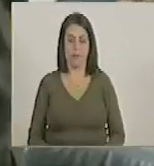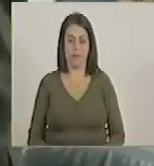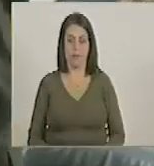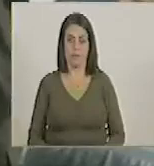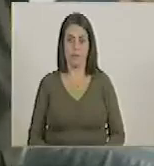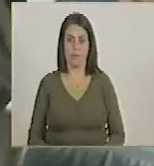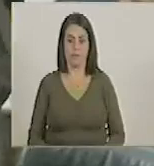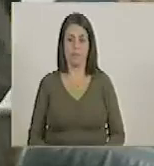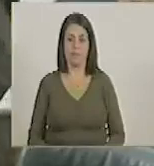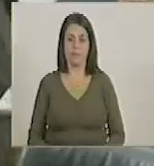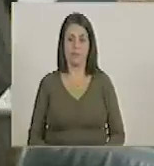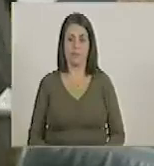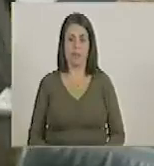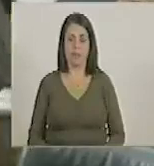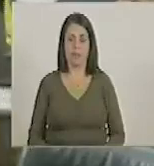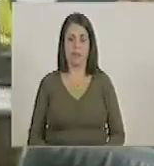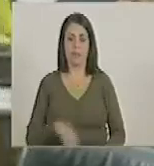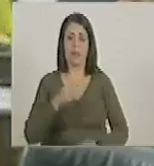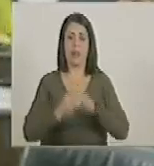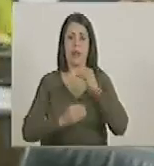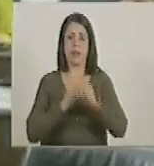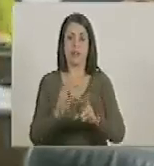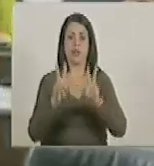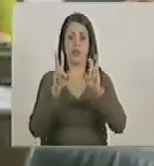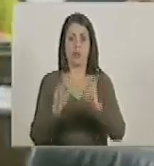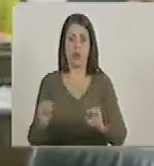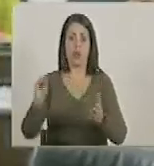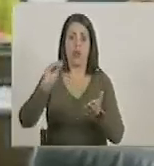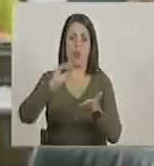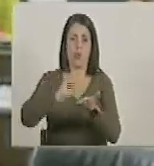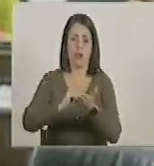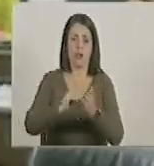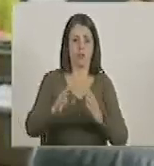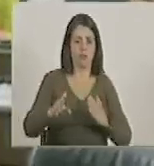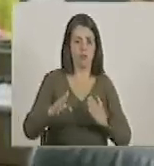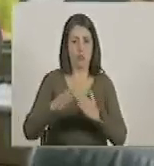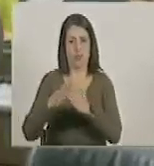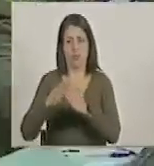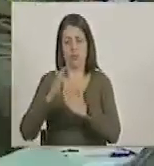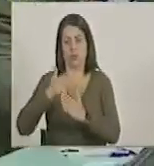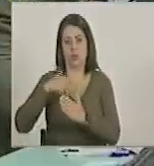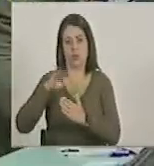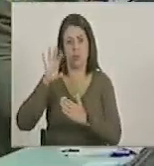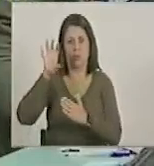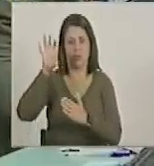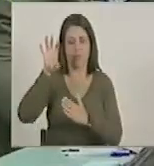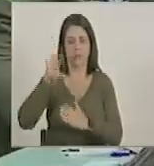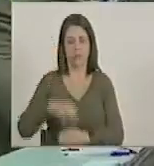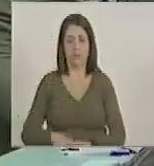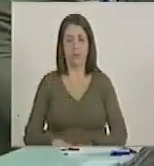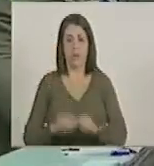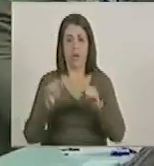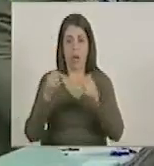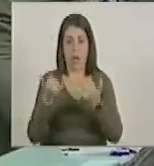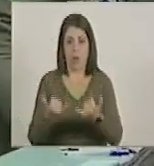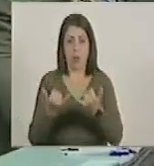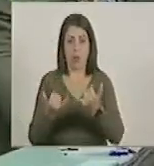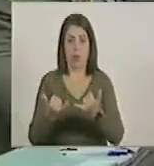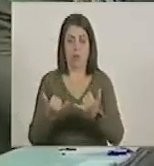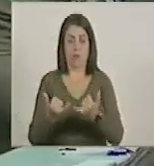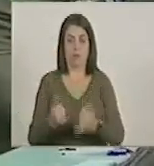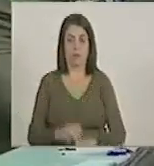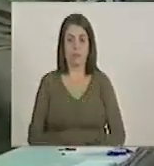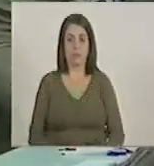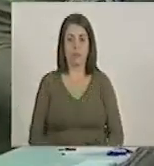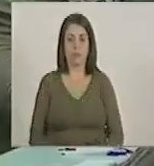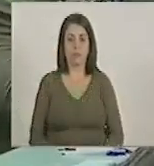que produce un nuevo hecho de agresión contra nuestro país. Esta vez de